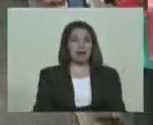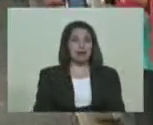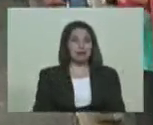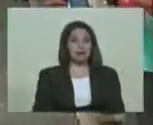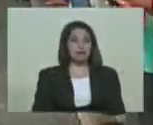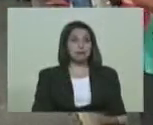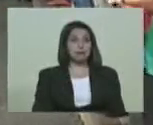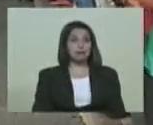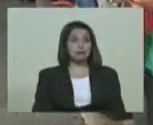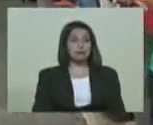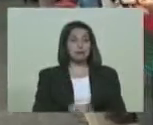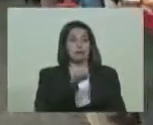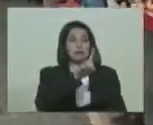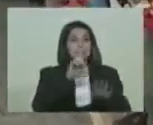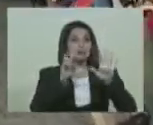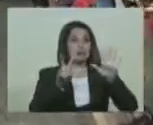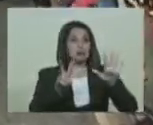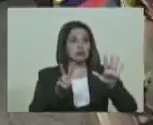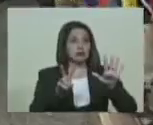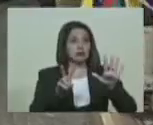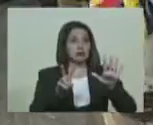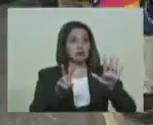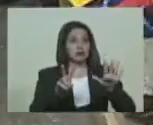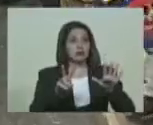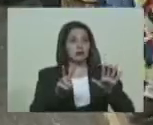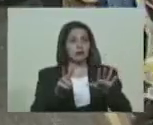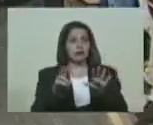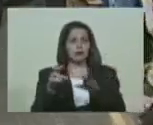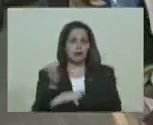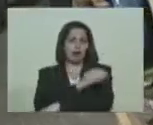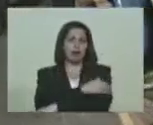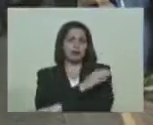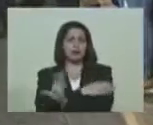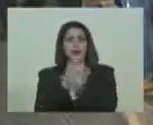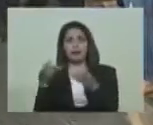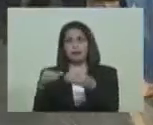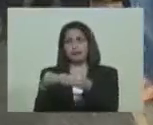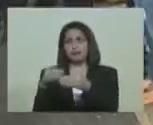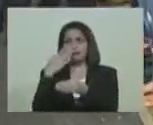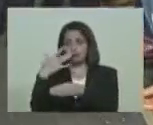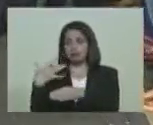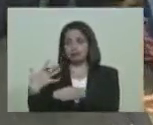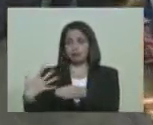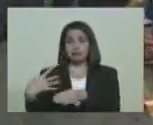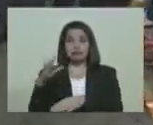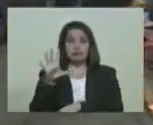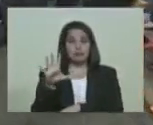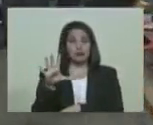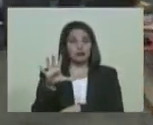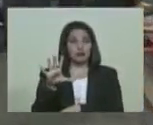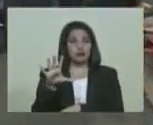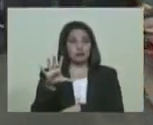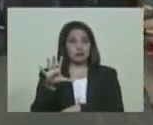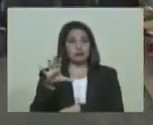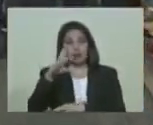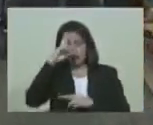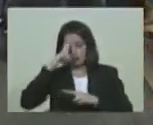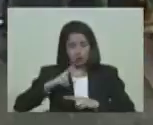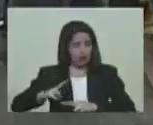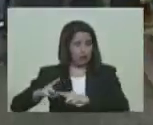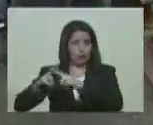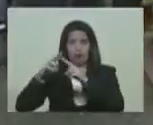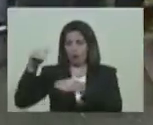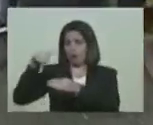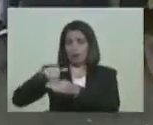17. La oposición lleva 5. Desde ya digo, reconozco los resultados